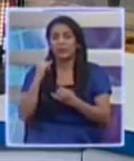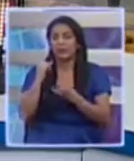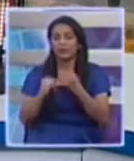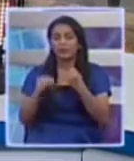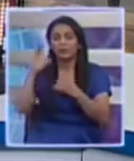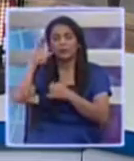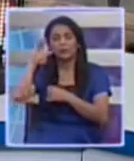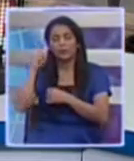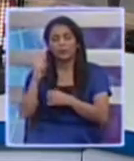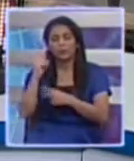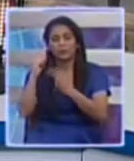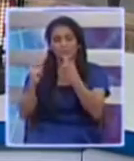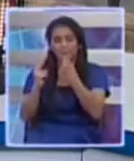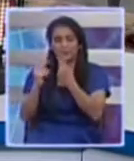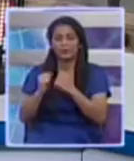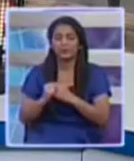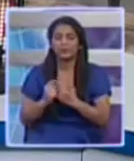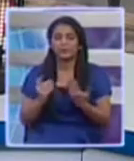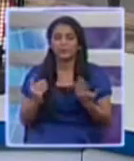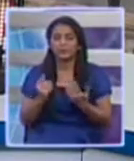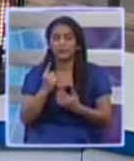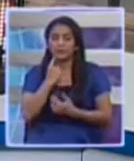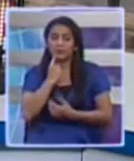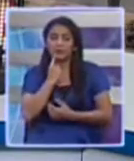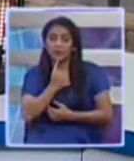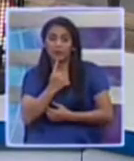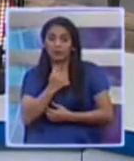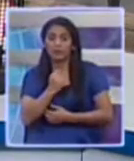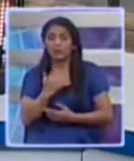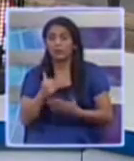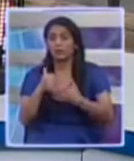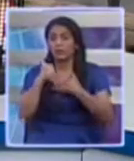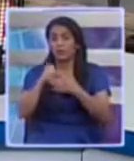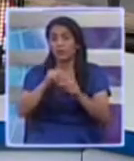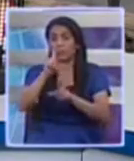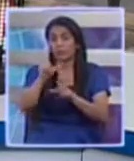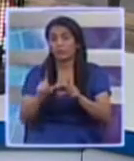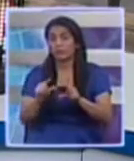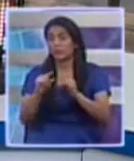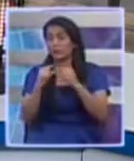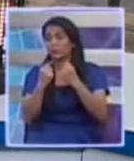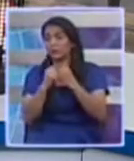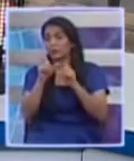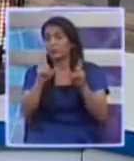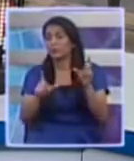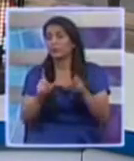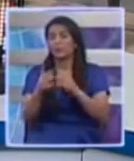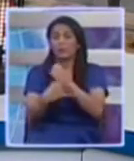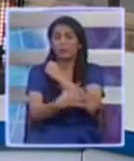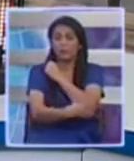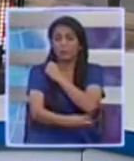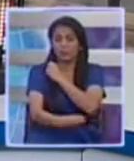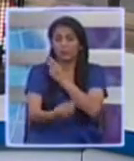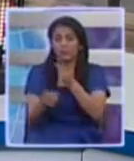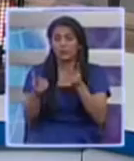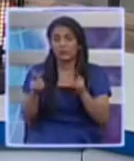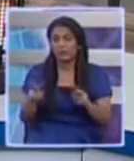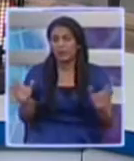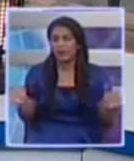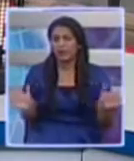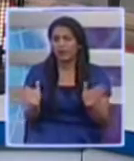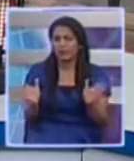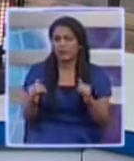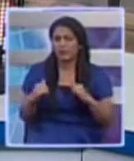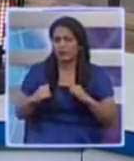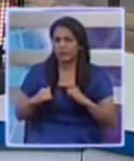Toda una Vida, con el que se beneficiarían varios sectores vulnerables. Además, solicitó a la ciudadanía defender lo conseguido por